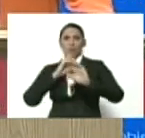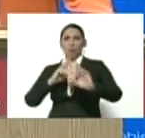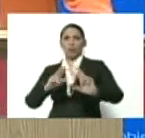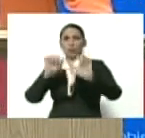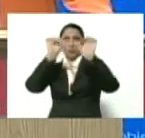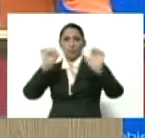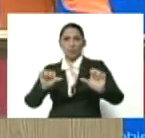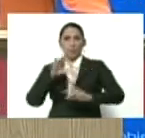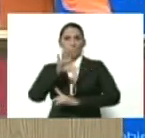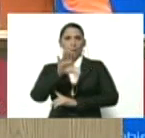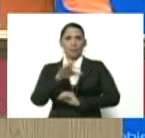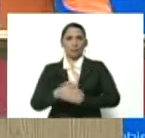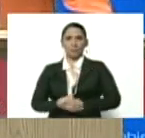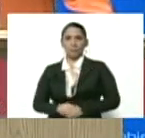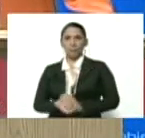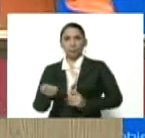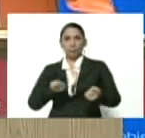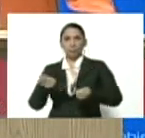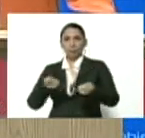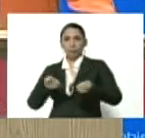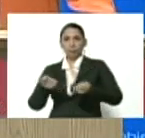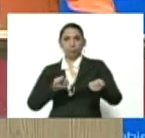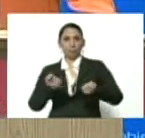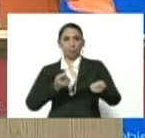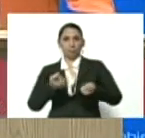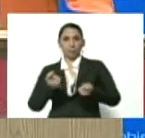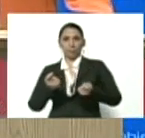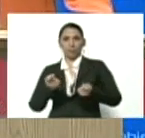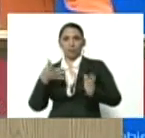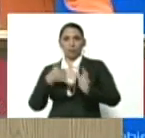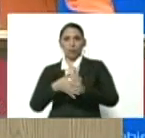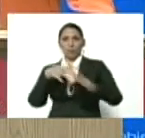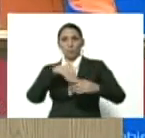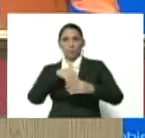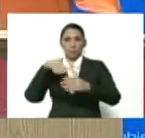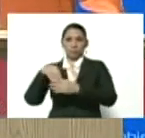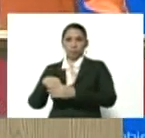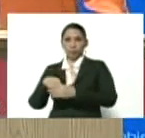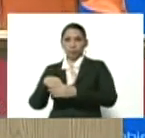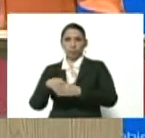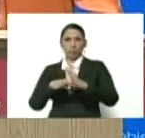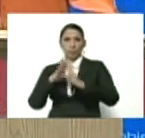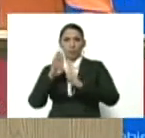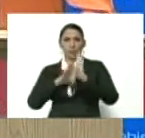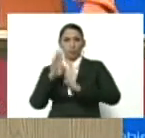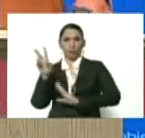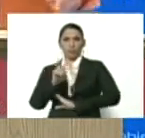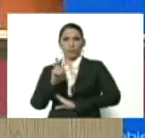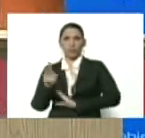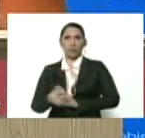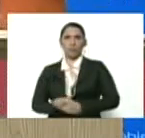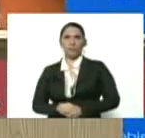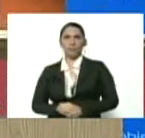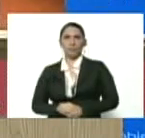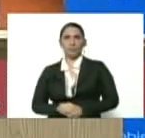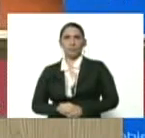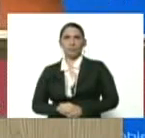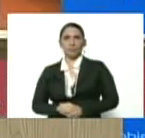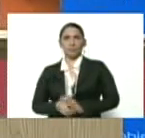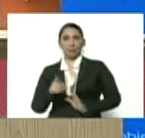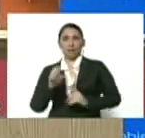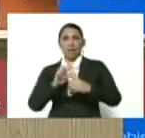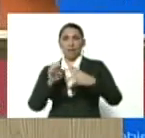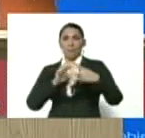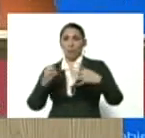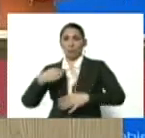respondido la encuesta para el control y sobre la cuarentena que se está desarrollando en Venezuela. Son elementos